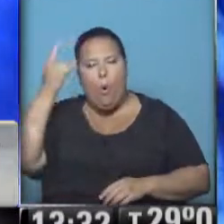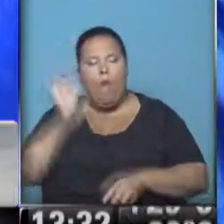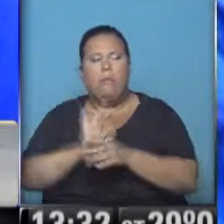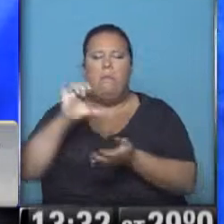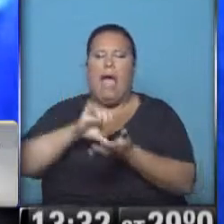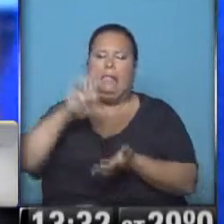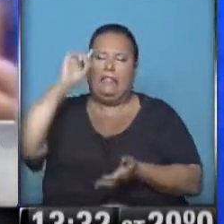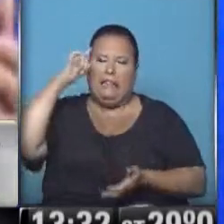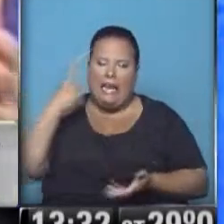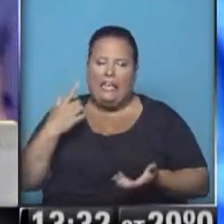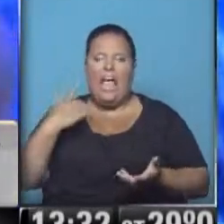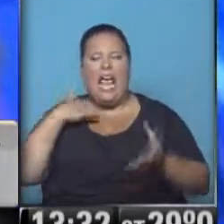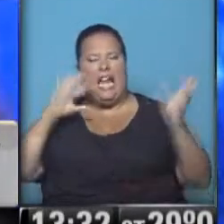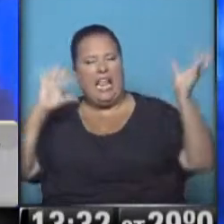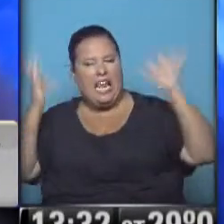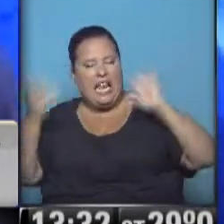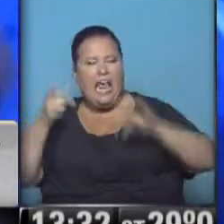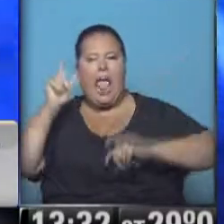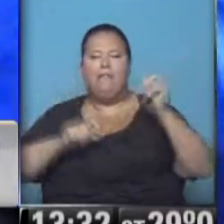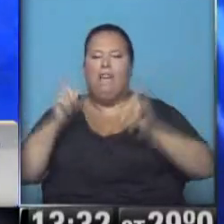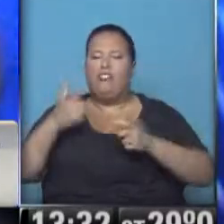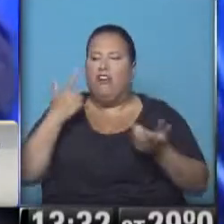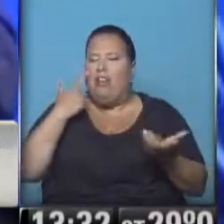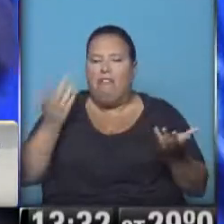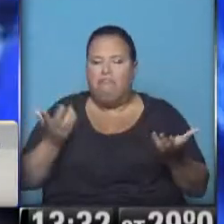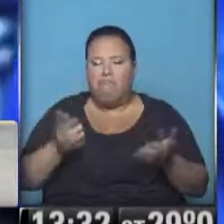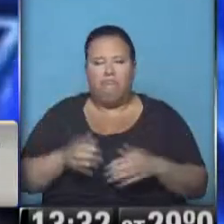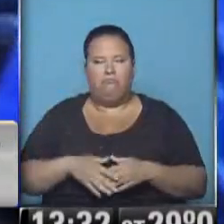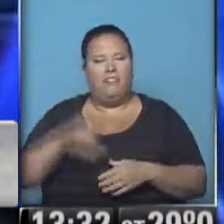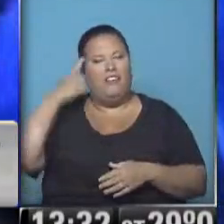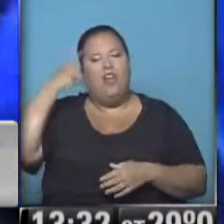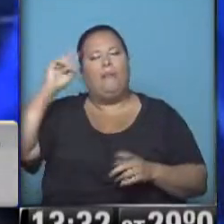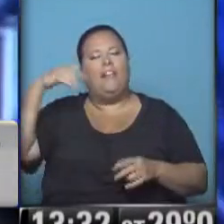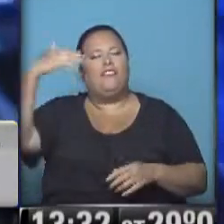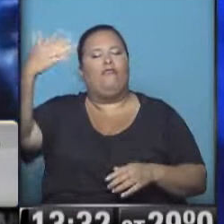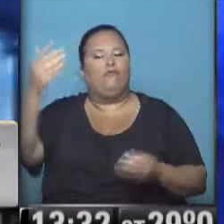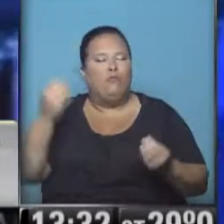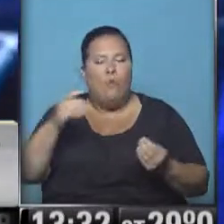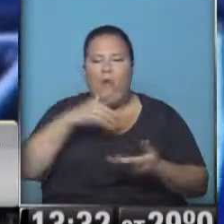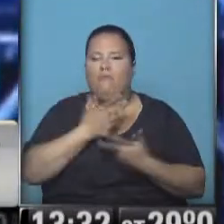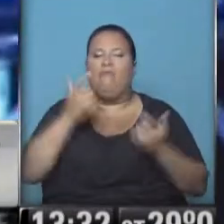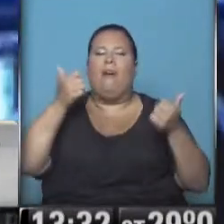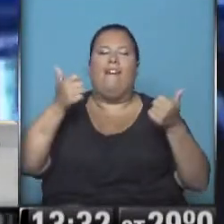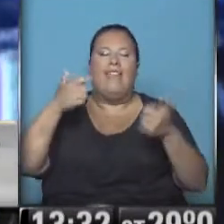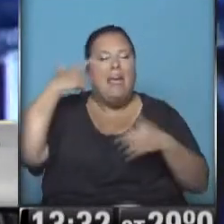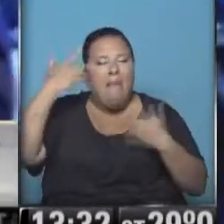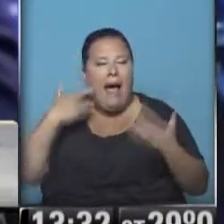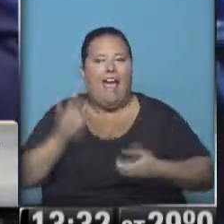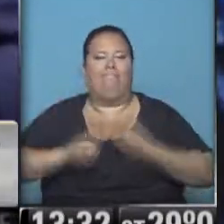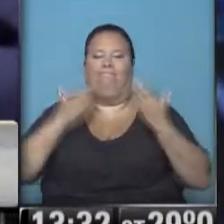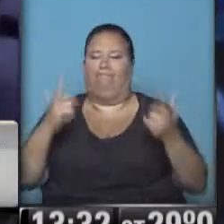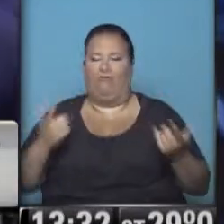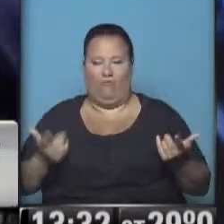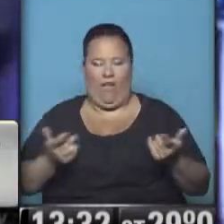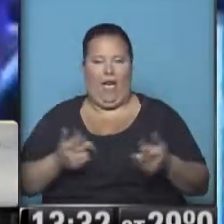triste gris la gente no vería al final del camino ninguna luz que lo ilumina da